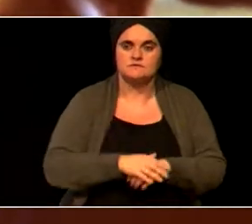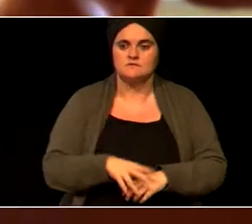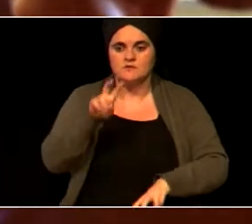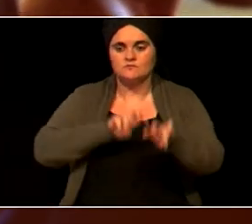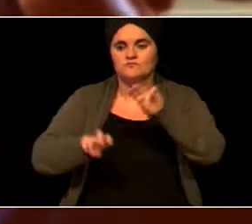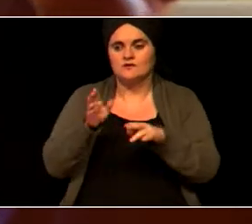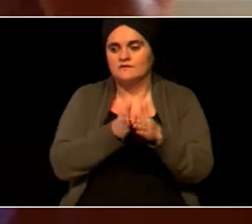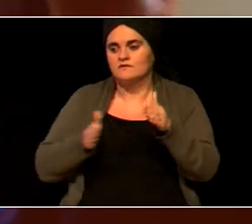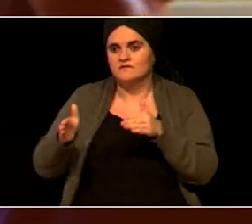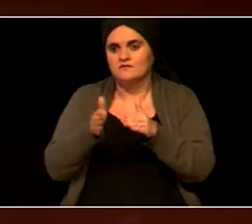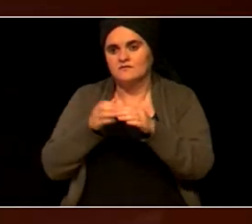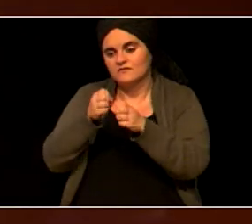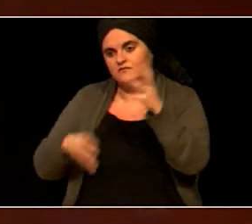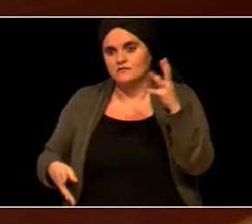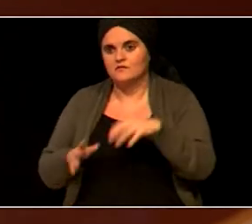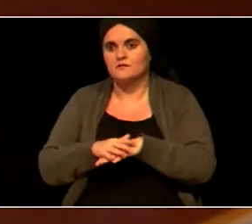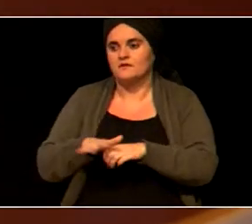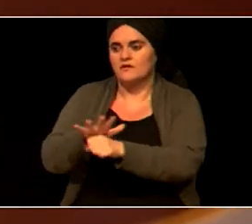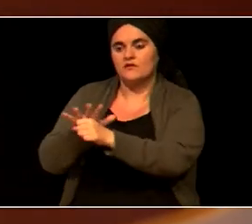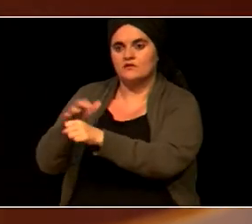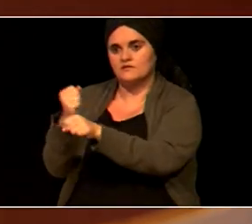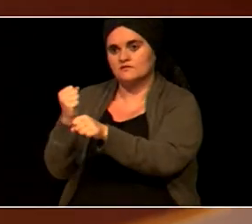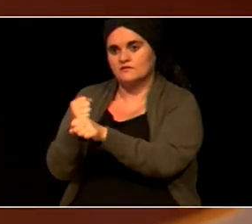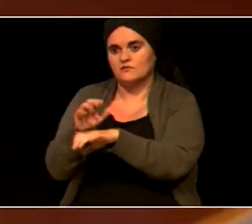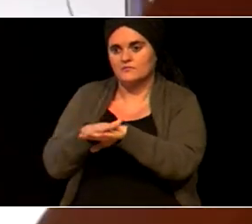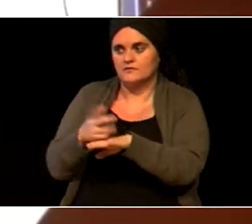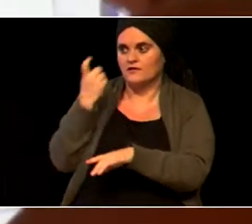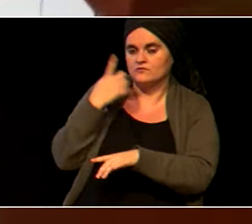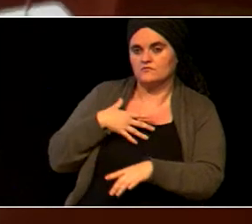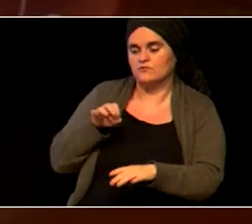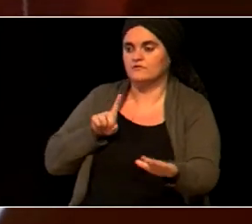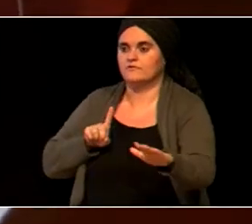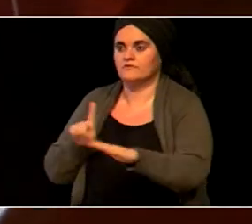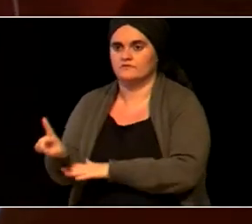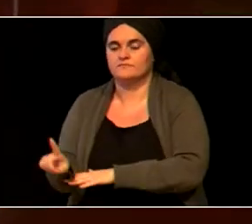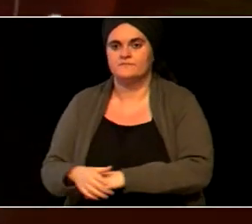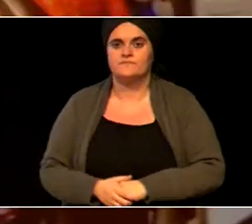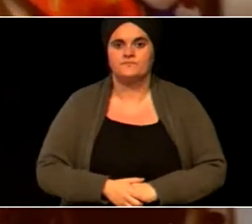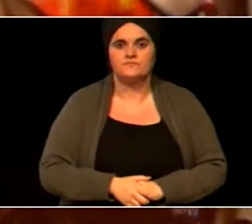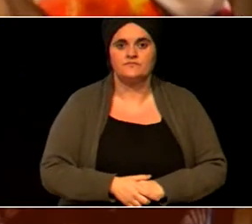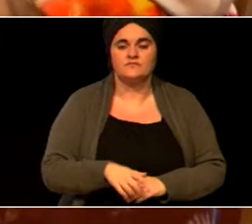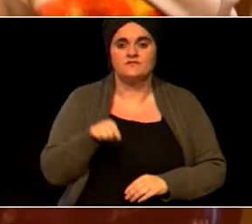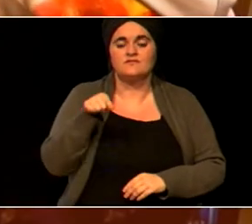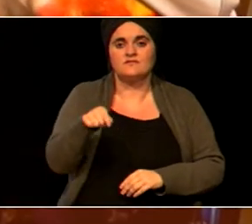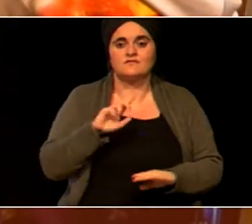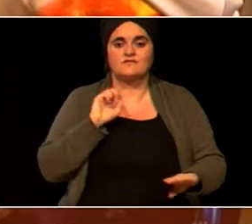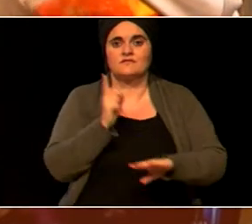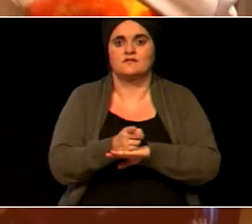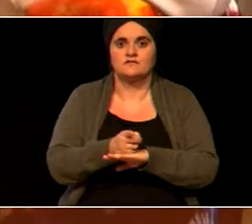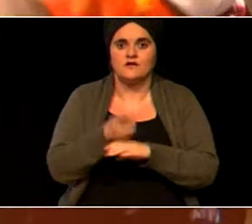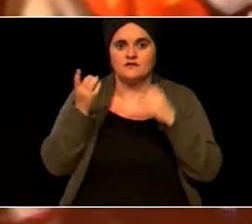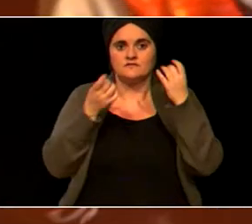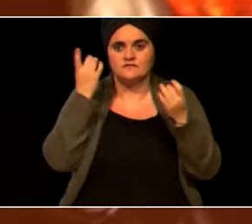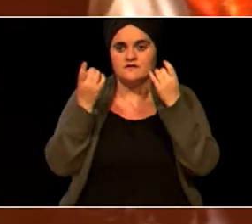nuevas alternativas, nichos de empleo para este alumnado. Y en ese sentido, pues estamos dirigiendo nuestra actividad